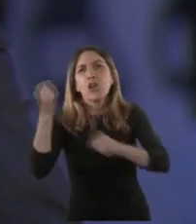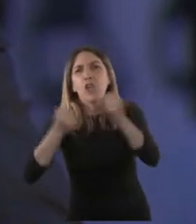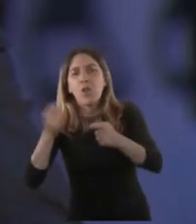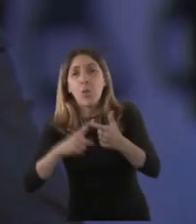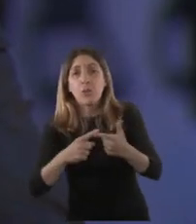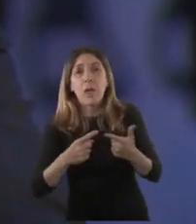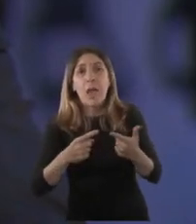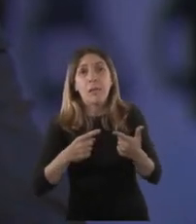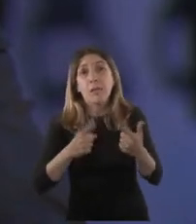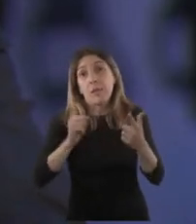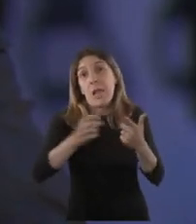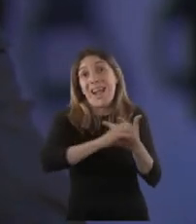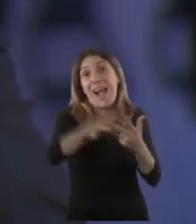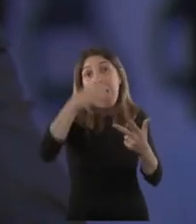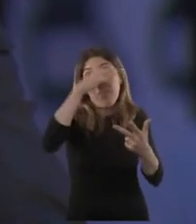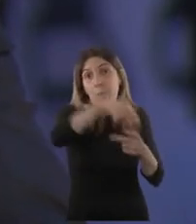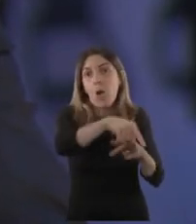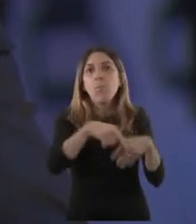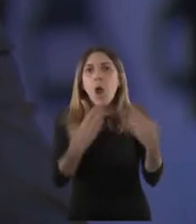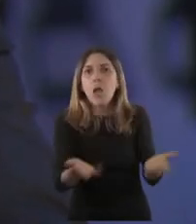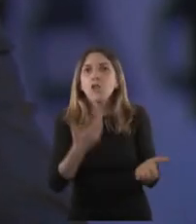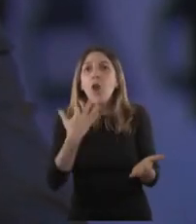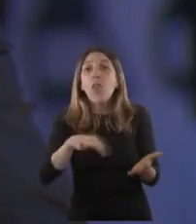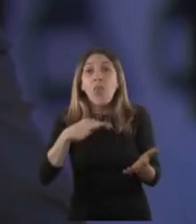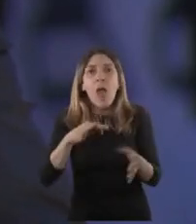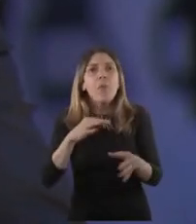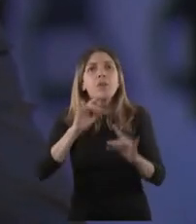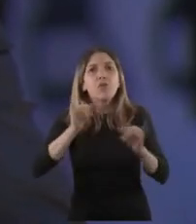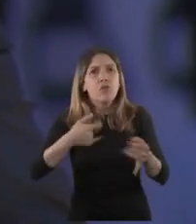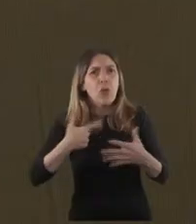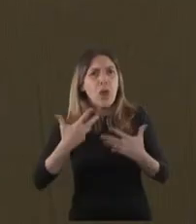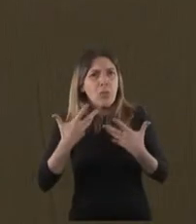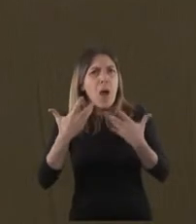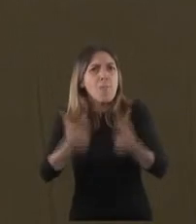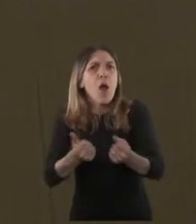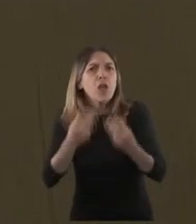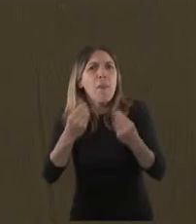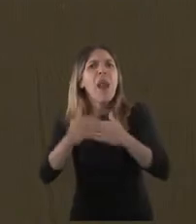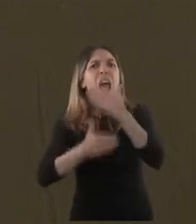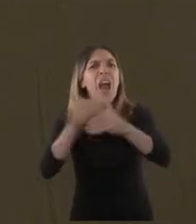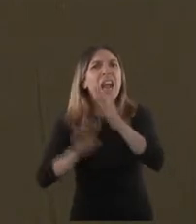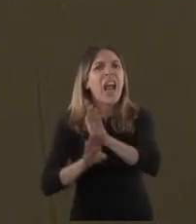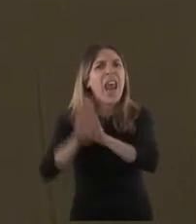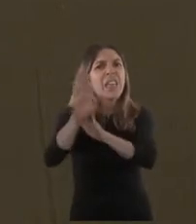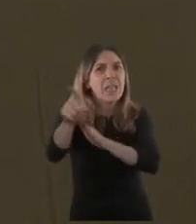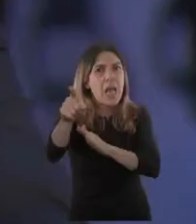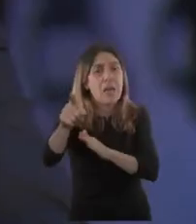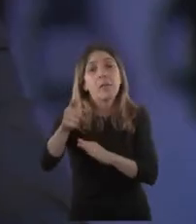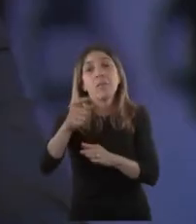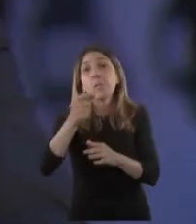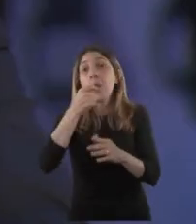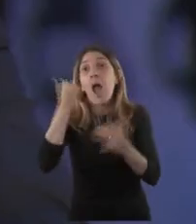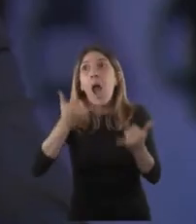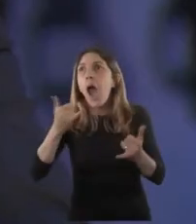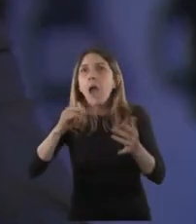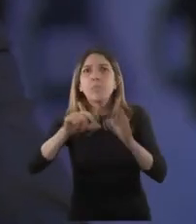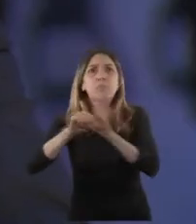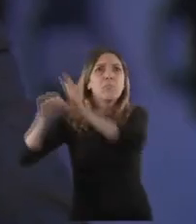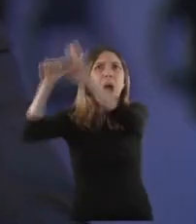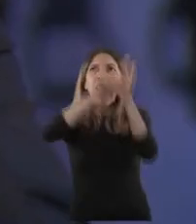momento donde hay que seguir apostando para crecer, donde frente a las necesidades que el mundo